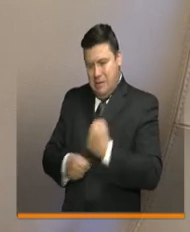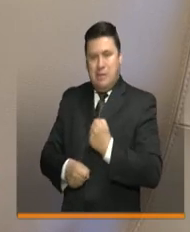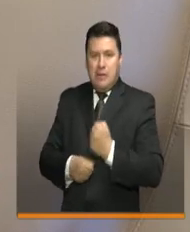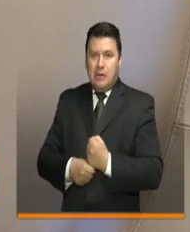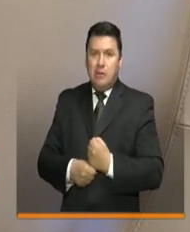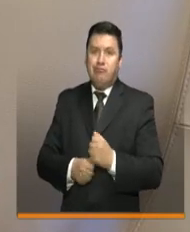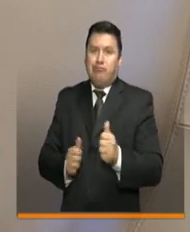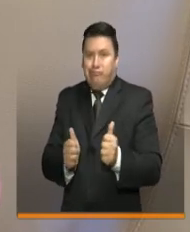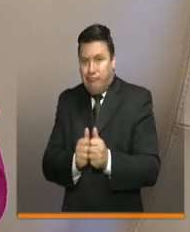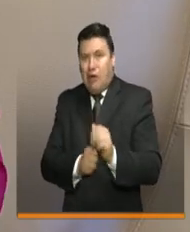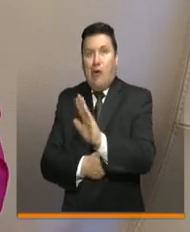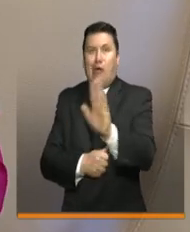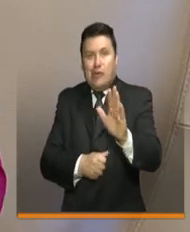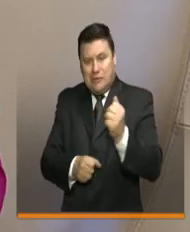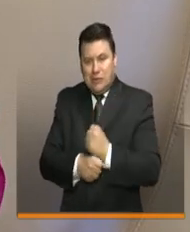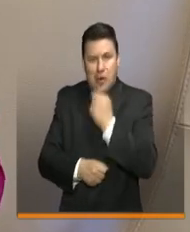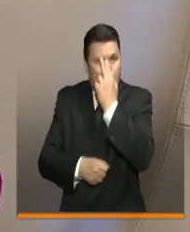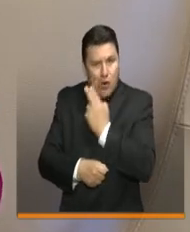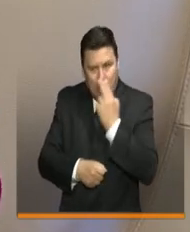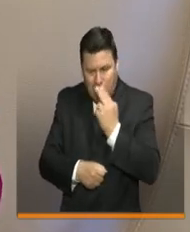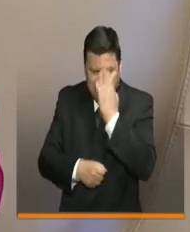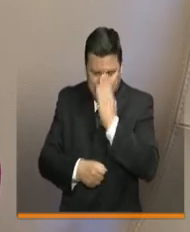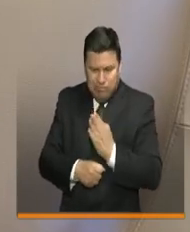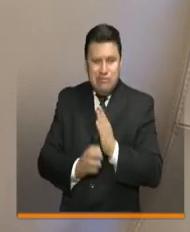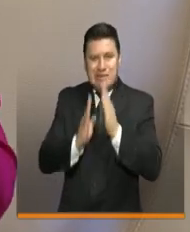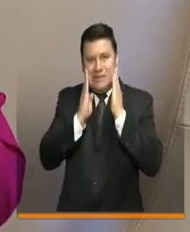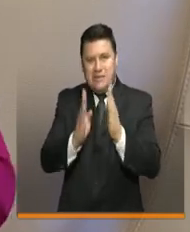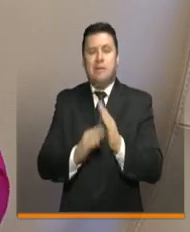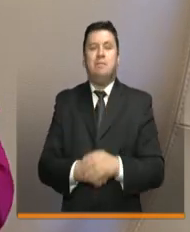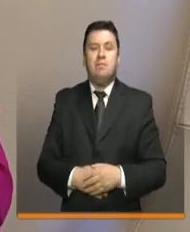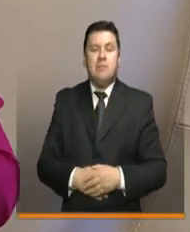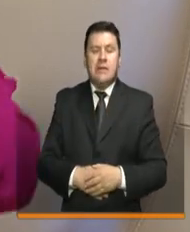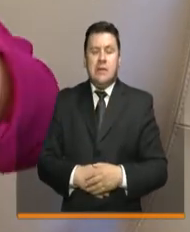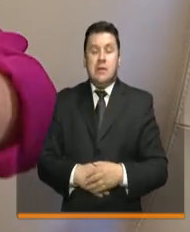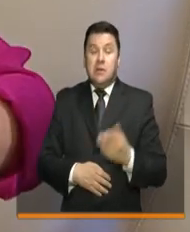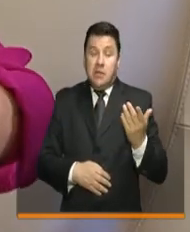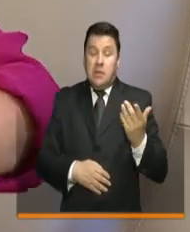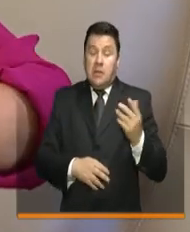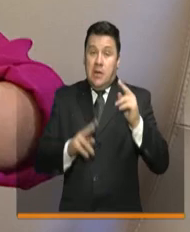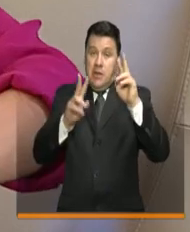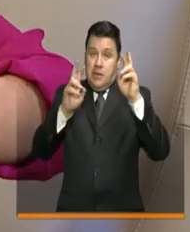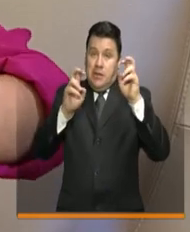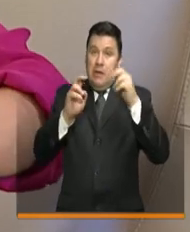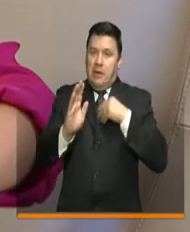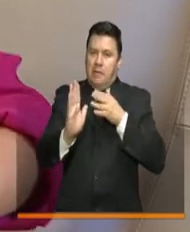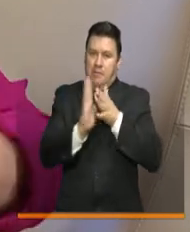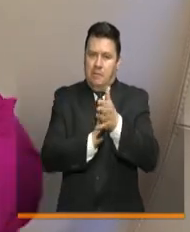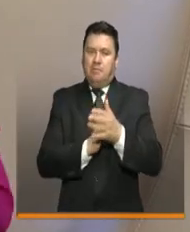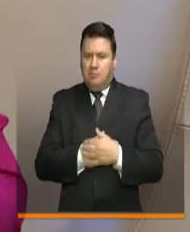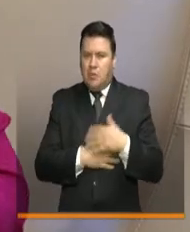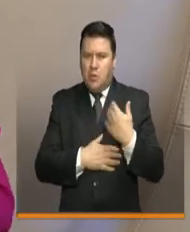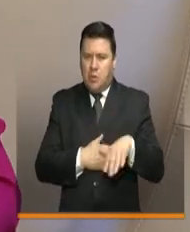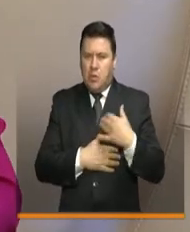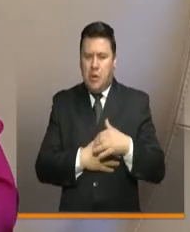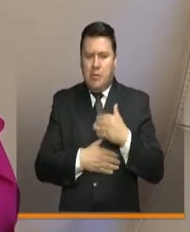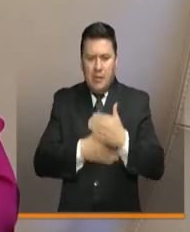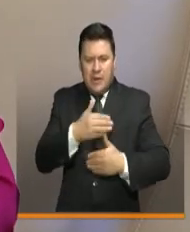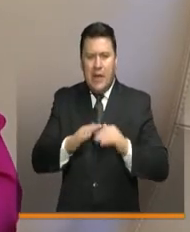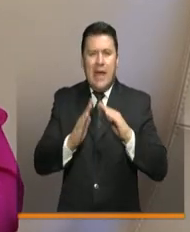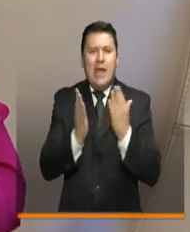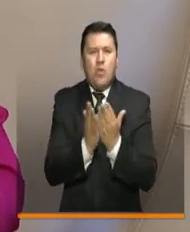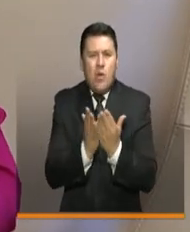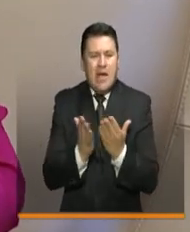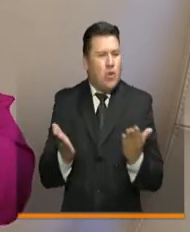con ustedes diariamente, con compromiso, con rigor. Y ha puesto el presidente en agenda un tema, vamos a ir recorriendo varios de los avances del sector